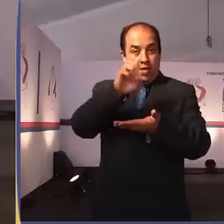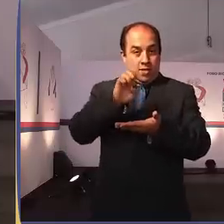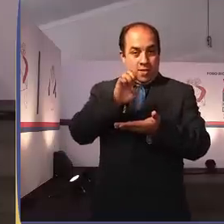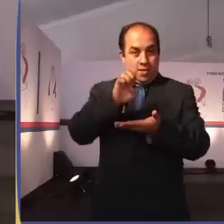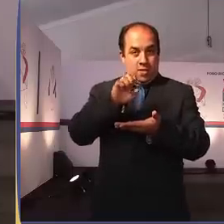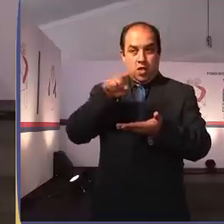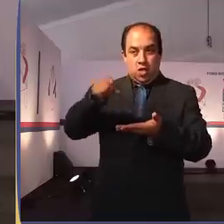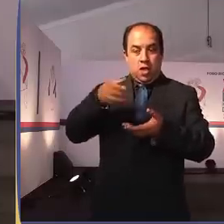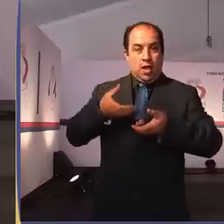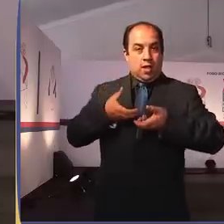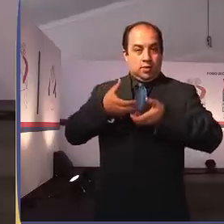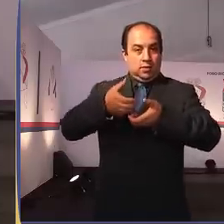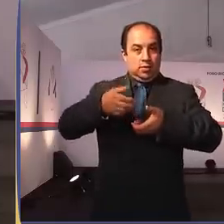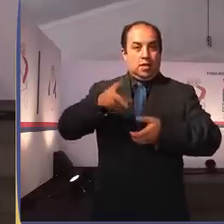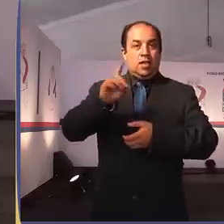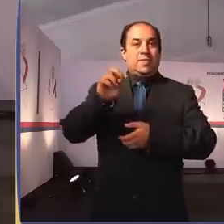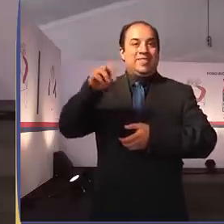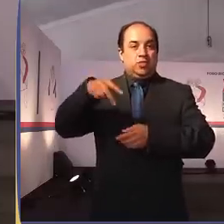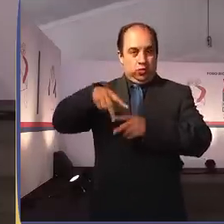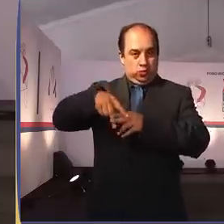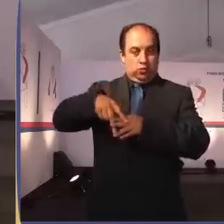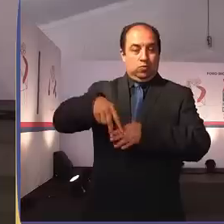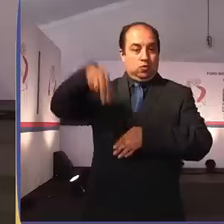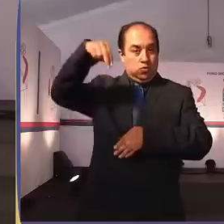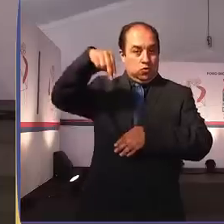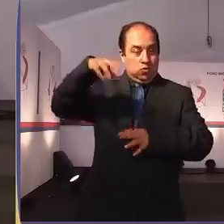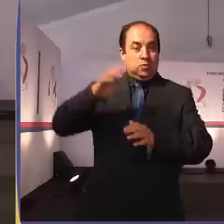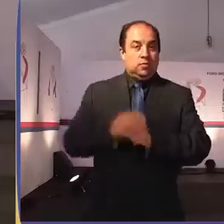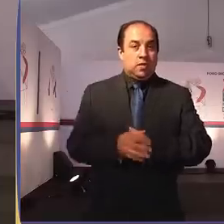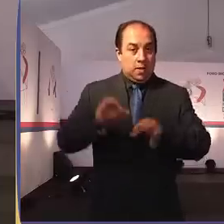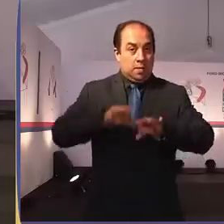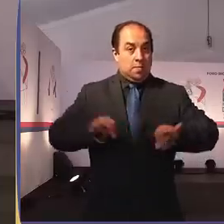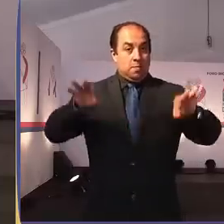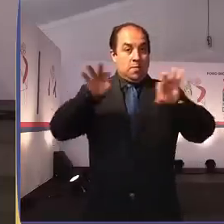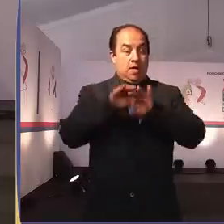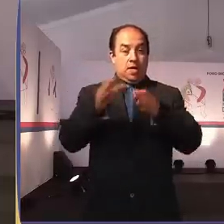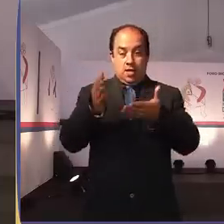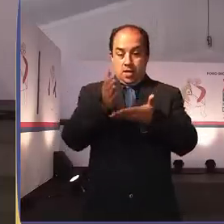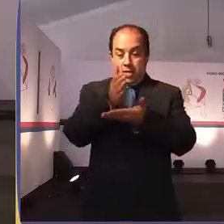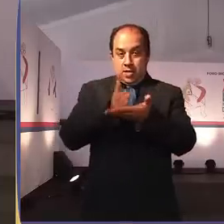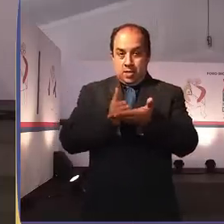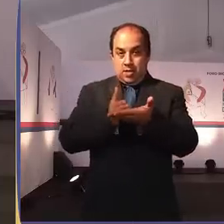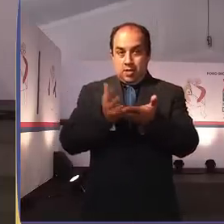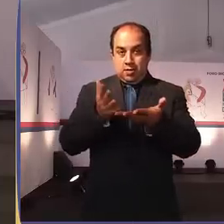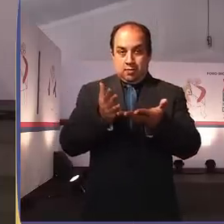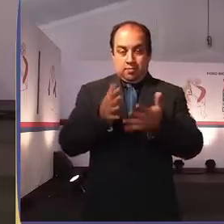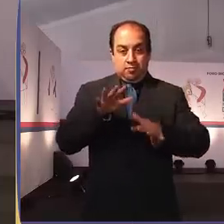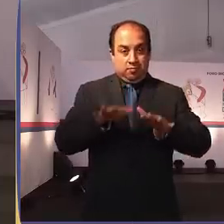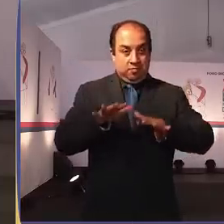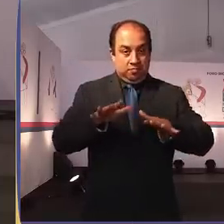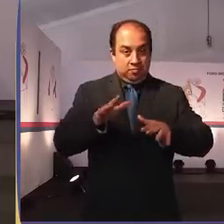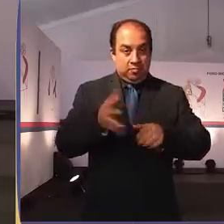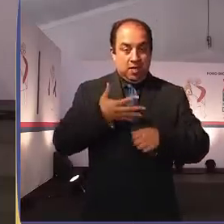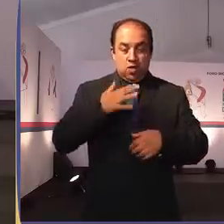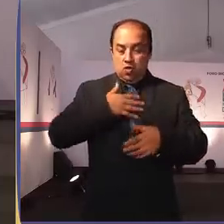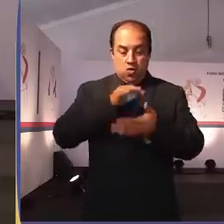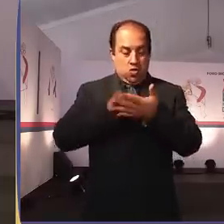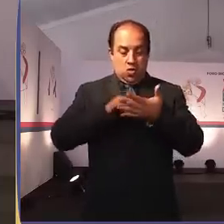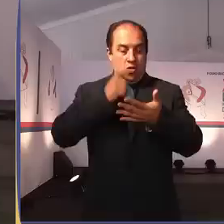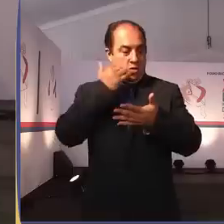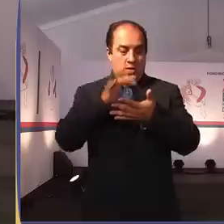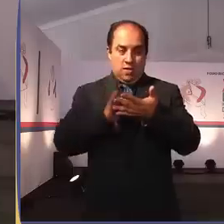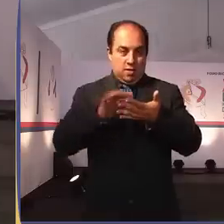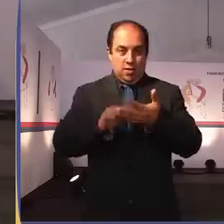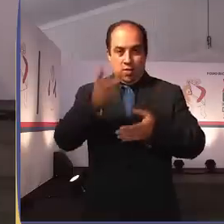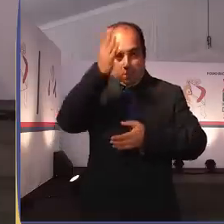Norte. Es la del Norte y sería un siglo después. Ah, ok. Sí, es importante, porque la división luego no se me da. Y porque no leo y no quiero